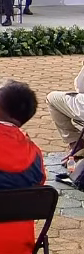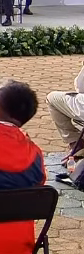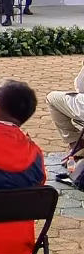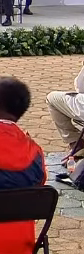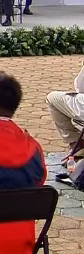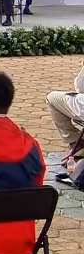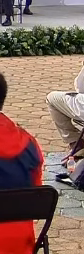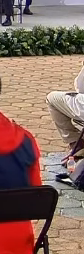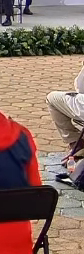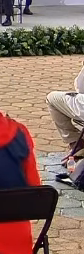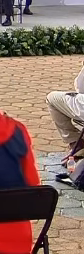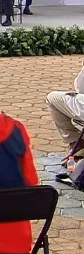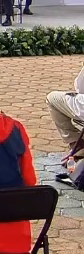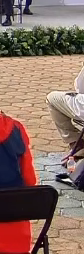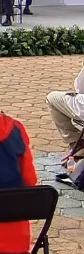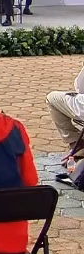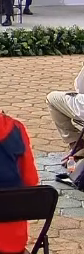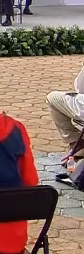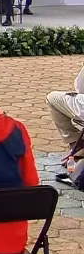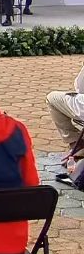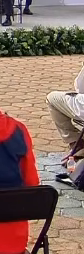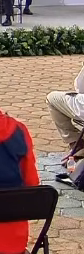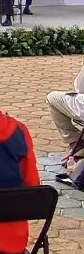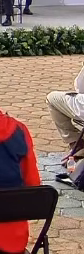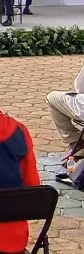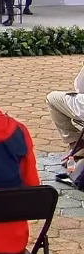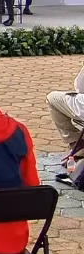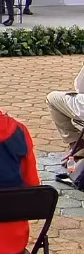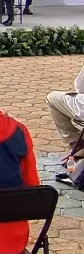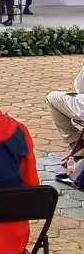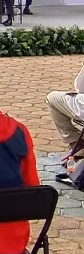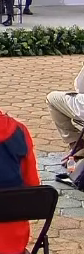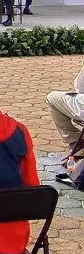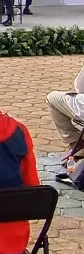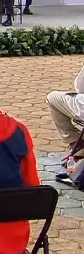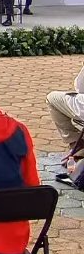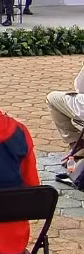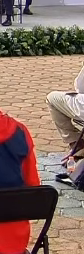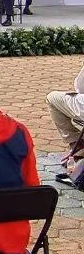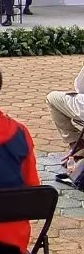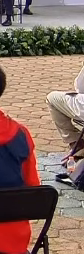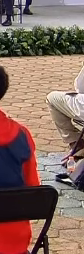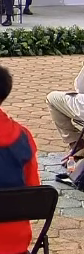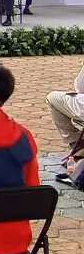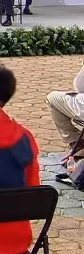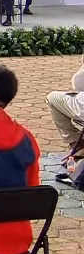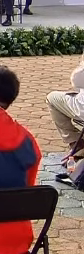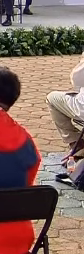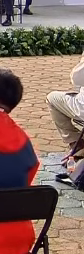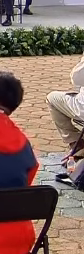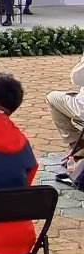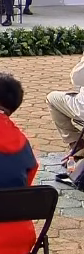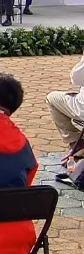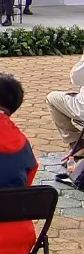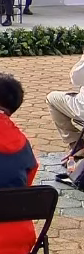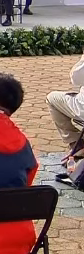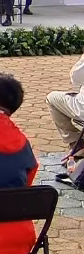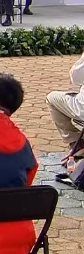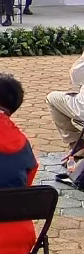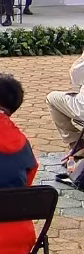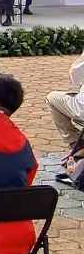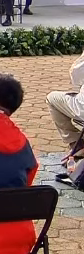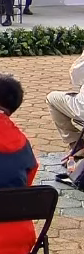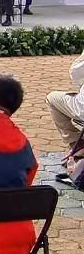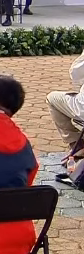que hace esos negocios, sí, es el que hace esos jugosos negocios al amparo del poder público, que se han